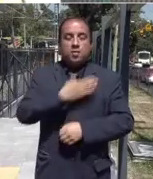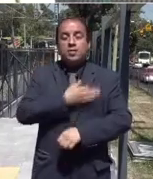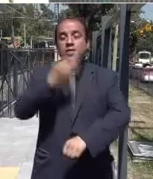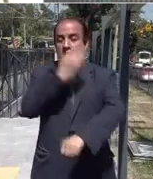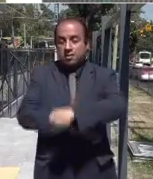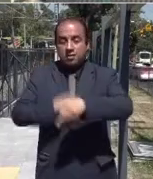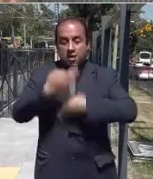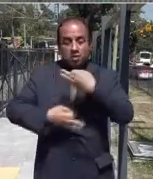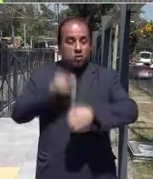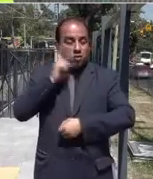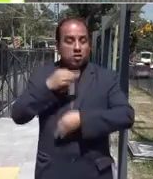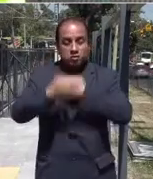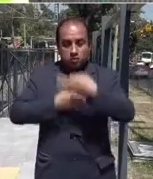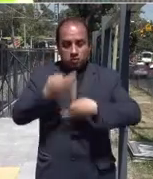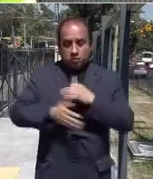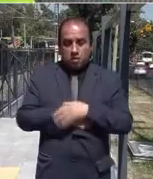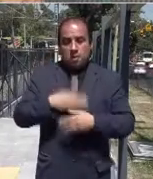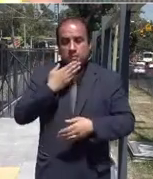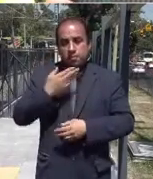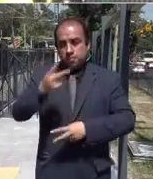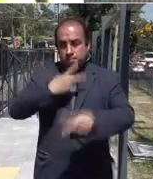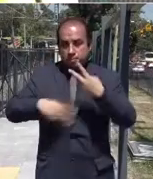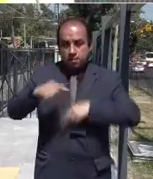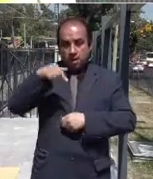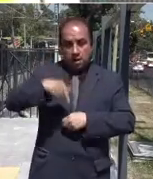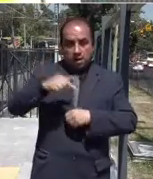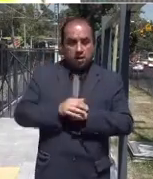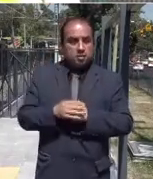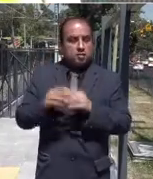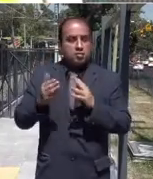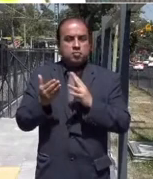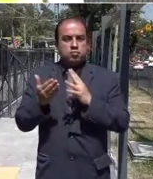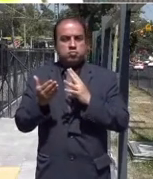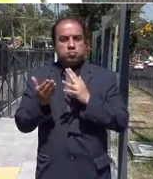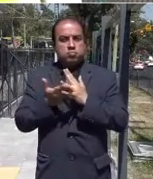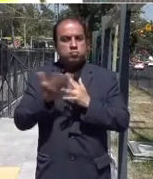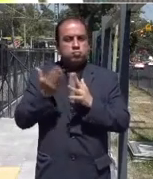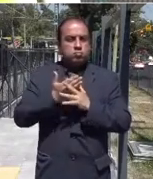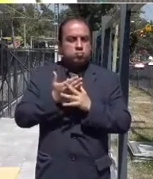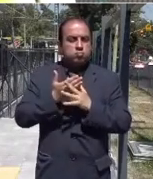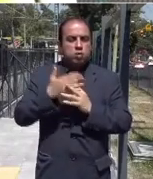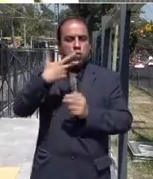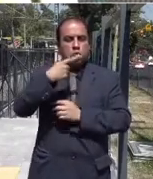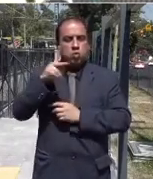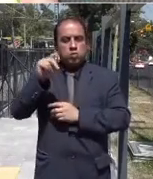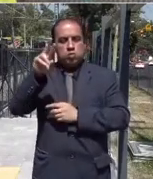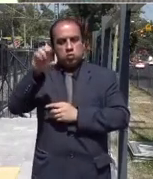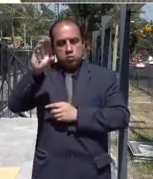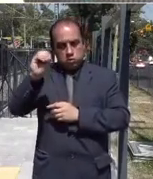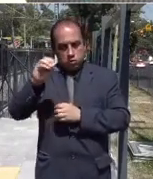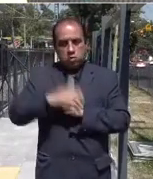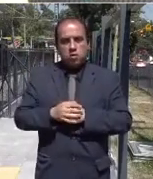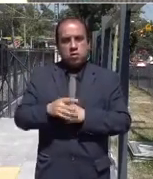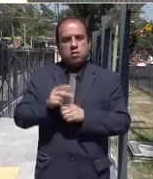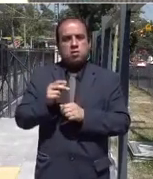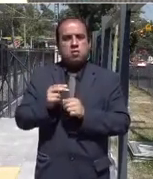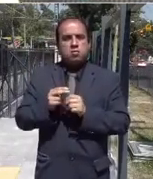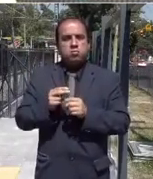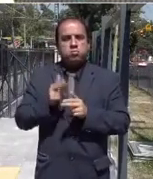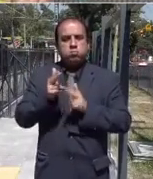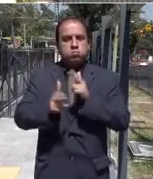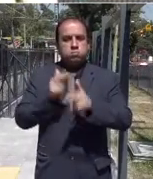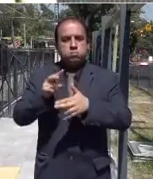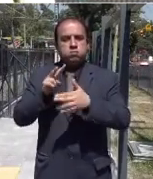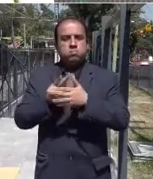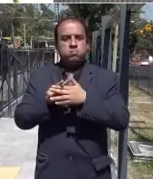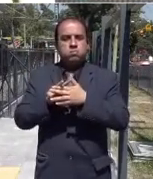todos. Bienvenidos a esta que es la estación Huipulco del Tren Ligero. Hoy